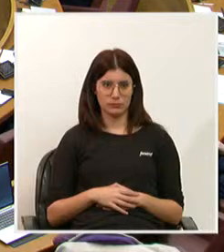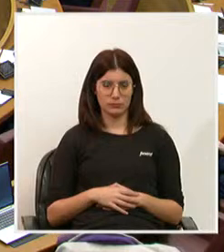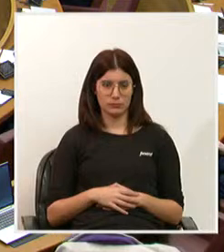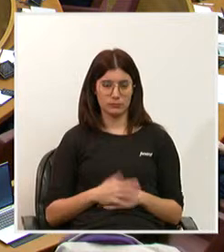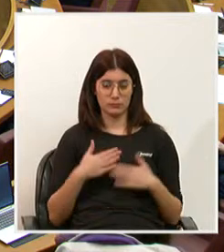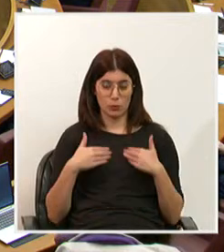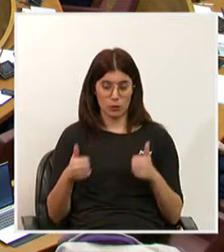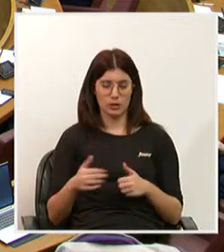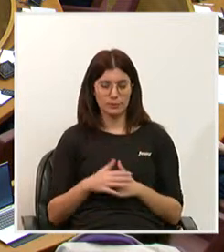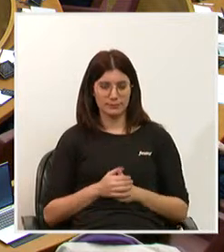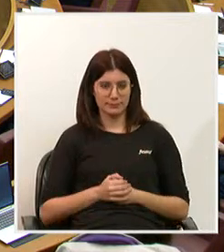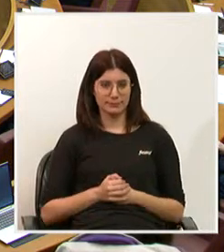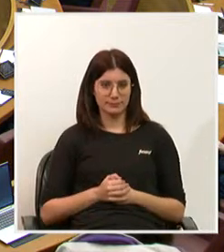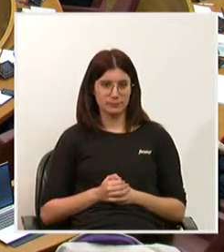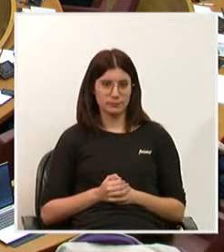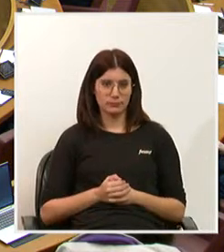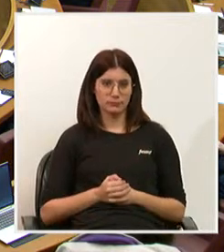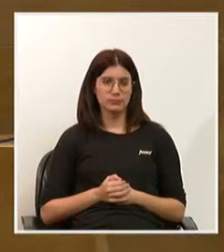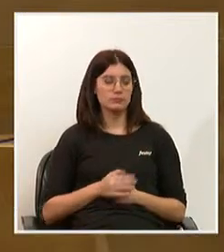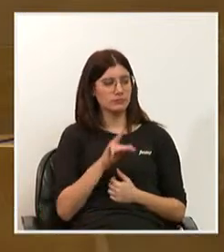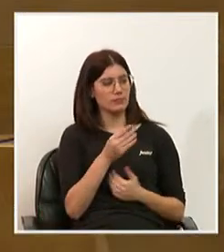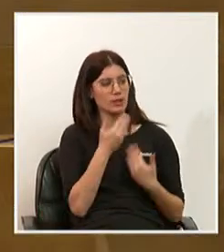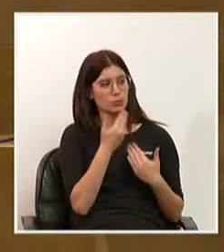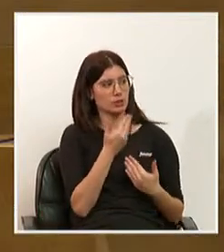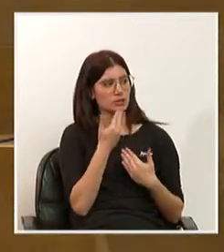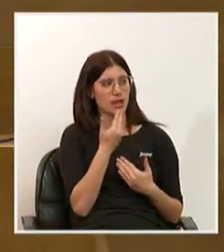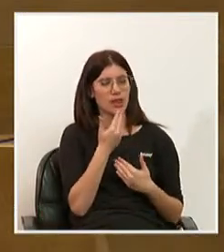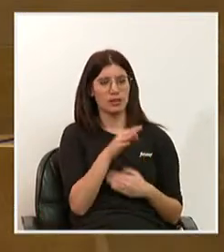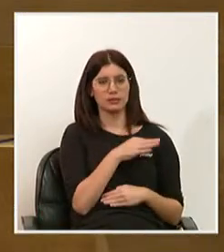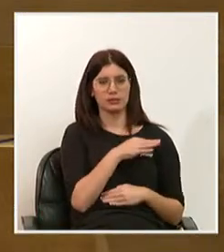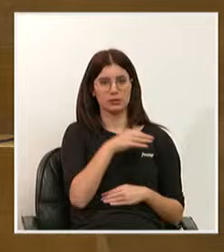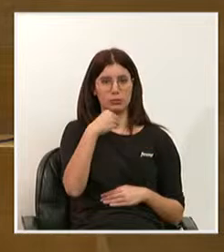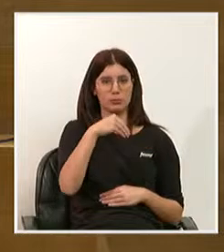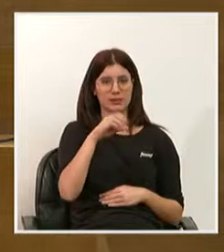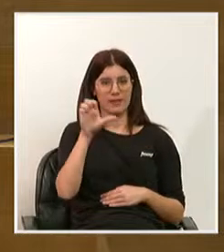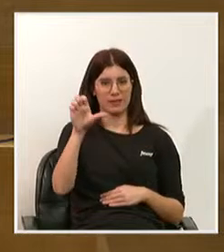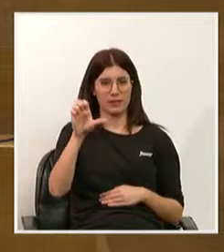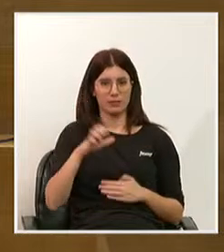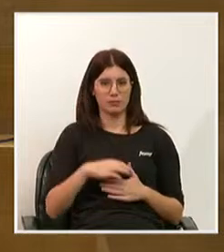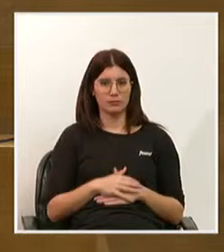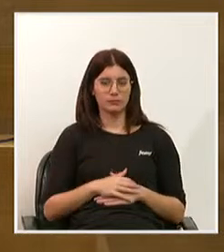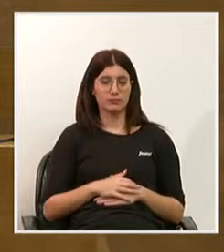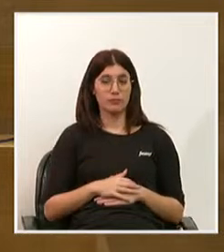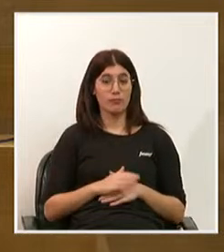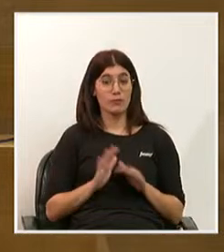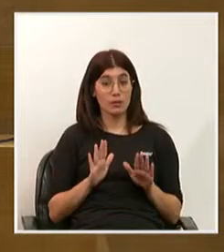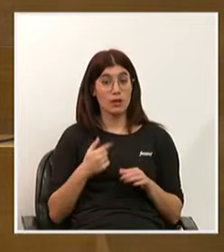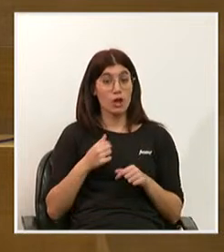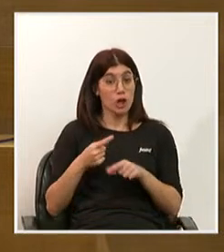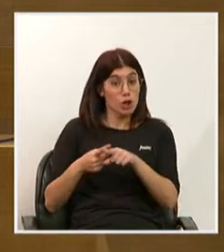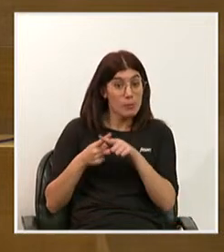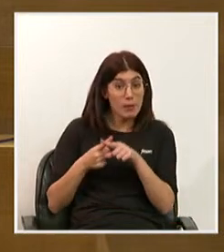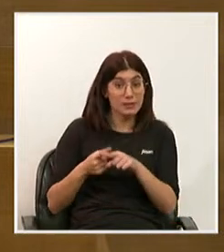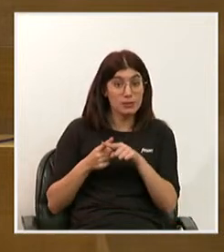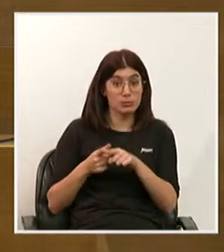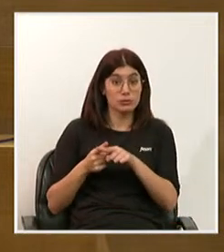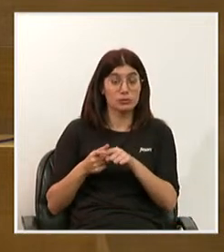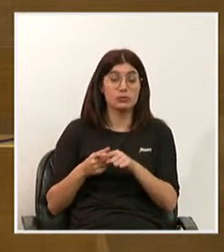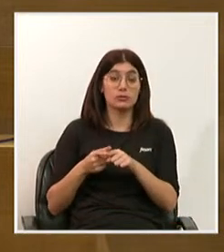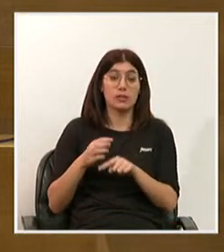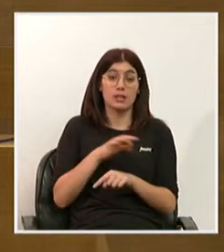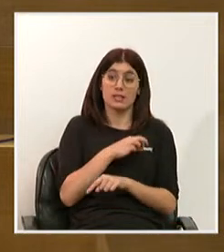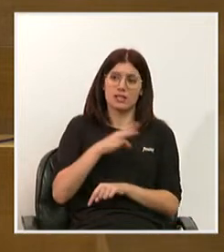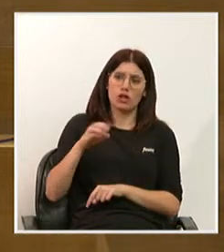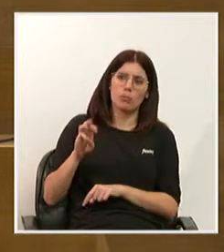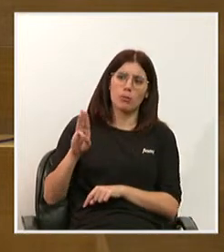Cuando quiera Sí muchas gracias señora presidente compartimos señor mompó el análisis que